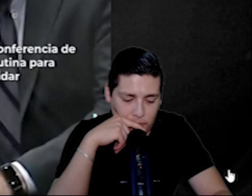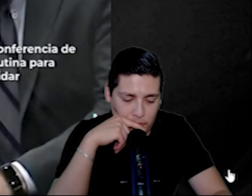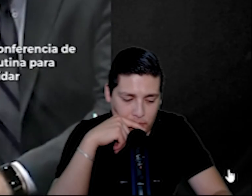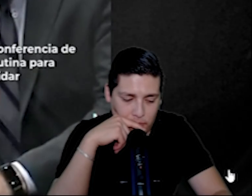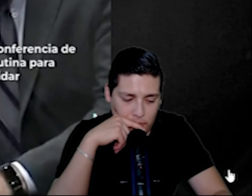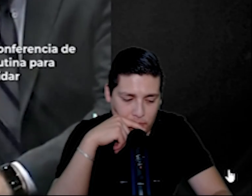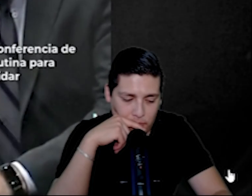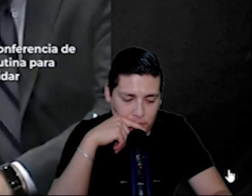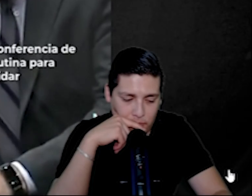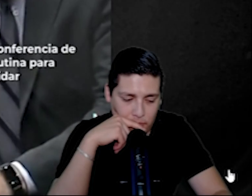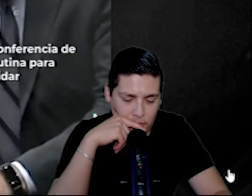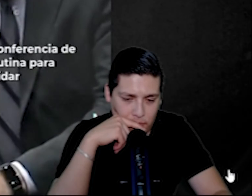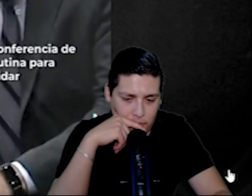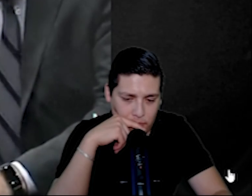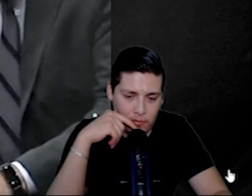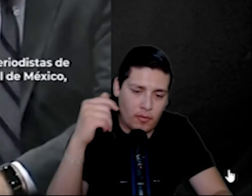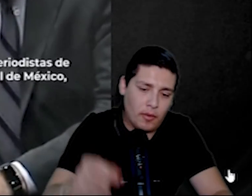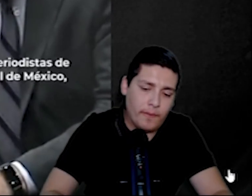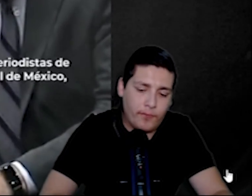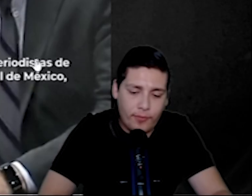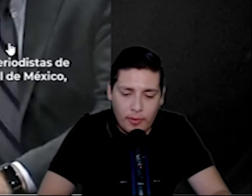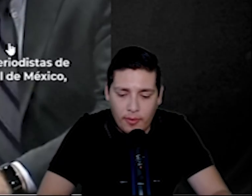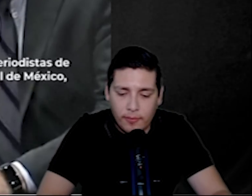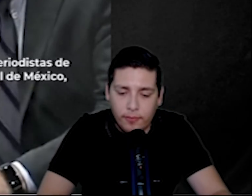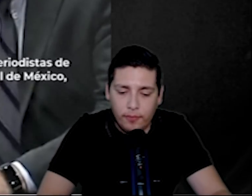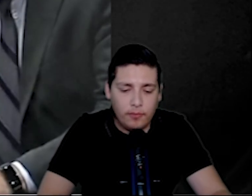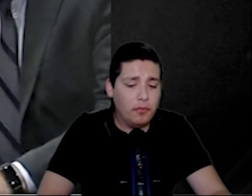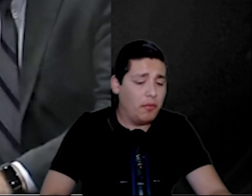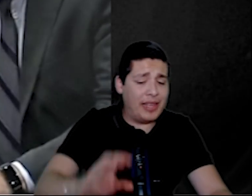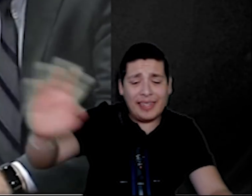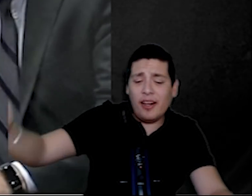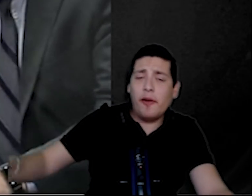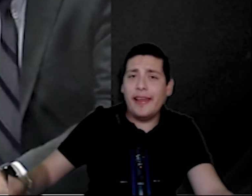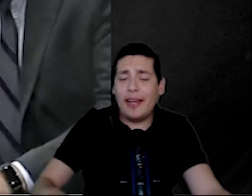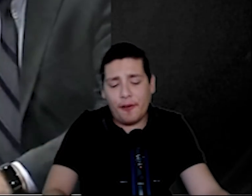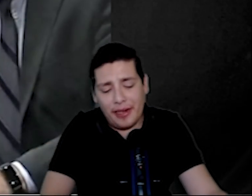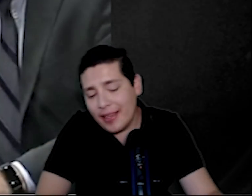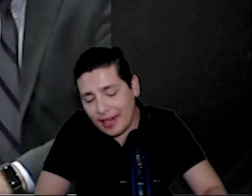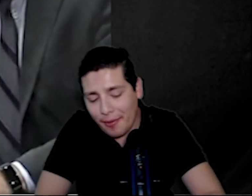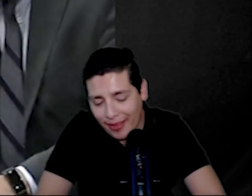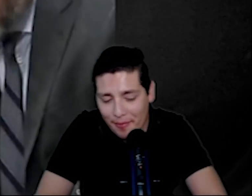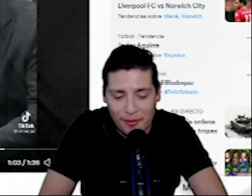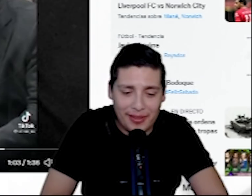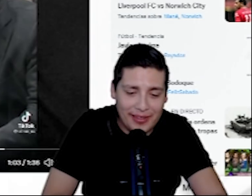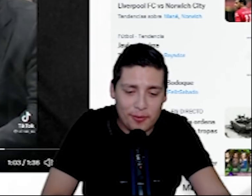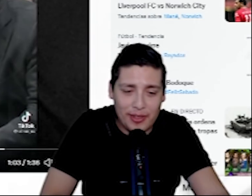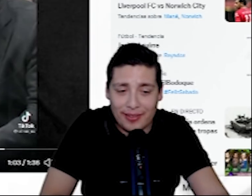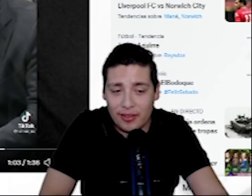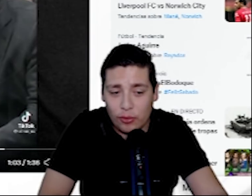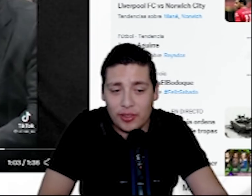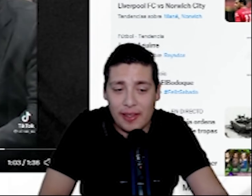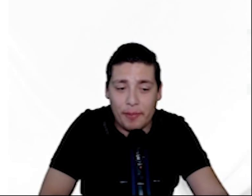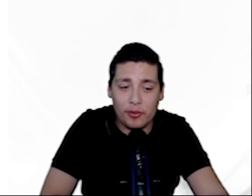press conference to intimidate one of Mexico's highest profile journalists. Hasta aquí lo voy a dejar, familia, es que la verdad a mí no me interesa